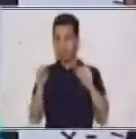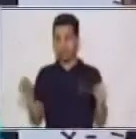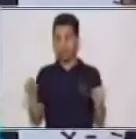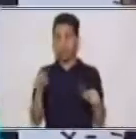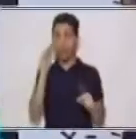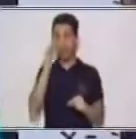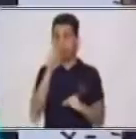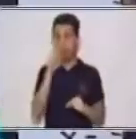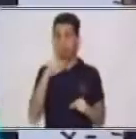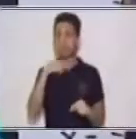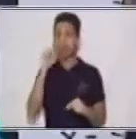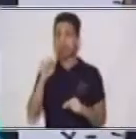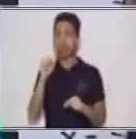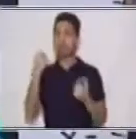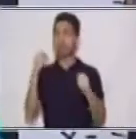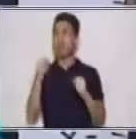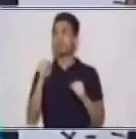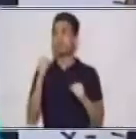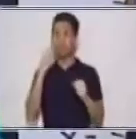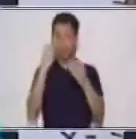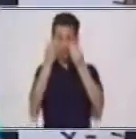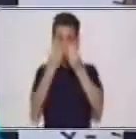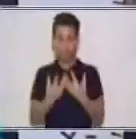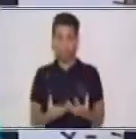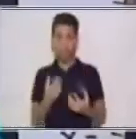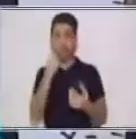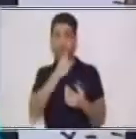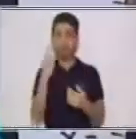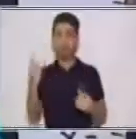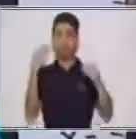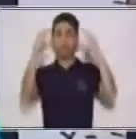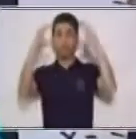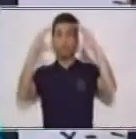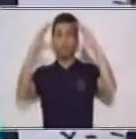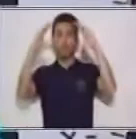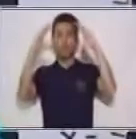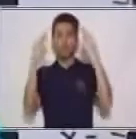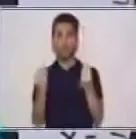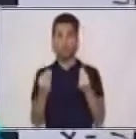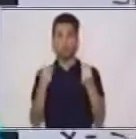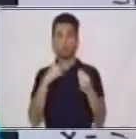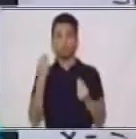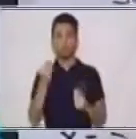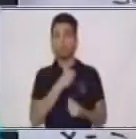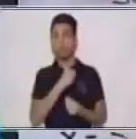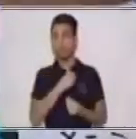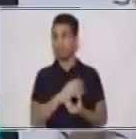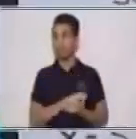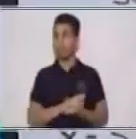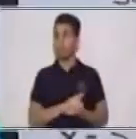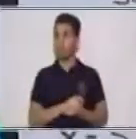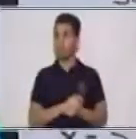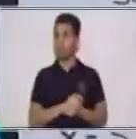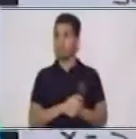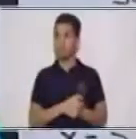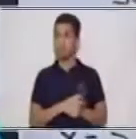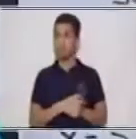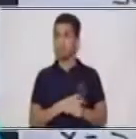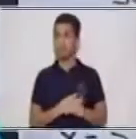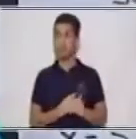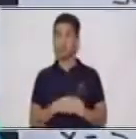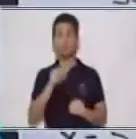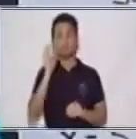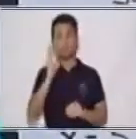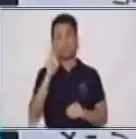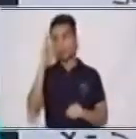de ahí, ya podemos deducir cada una de las determinantes que queremos encontrar. Y recordemos de que